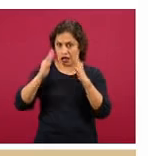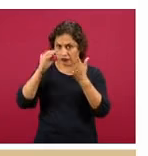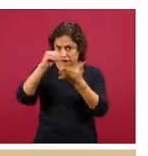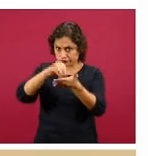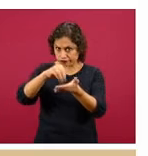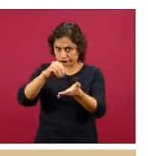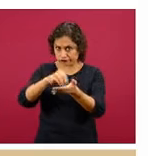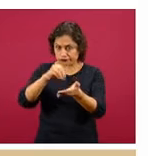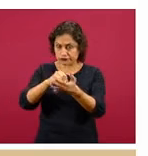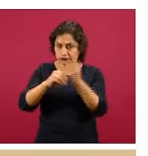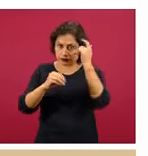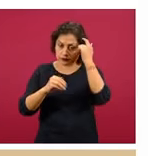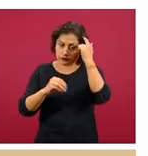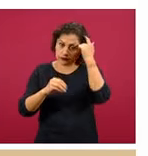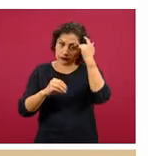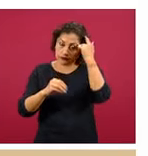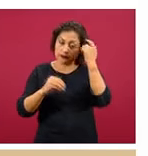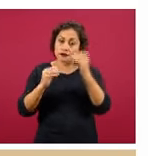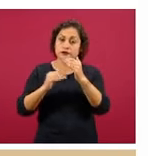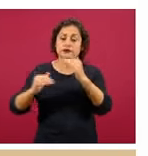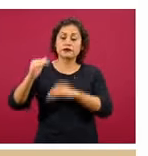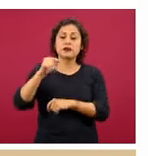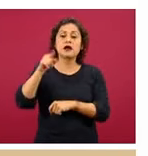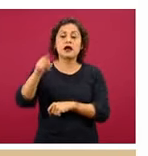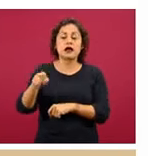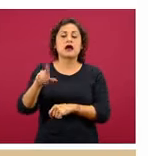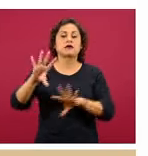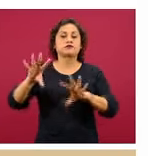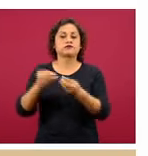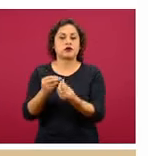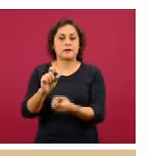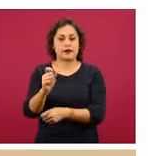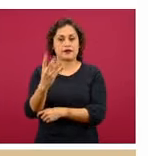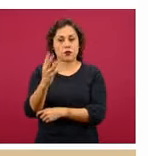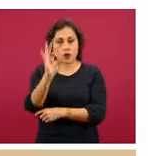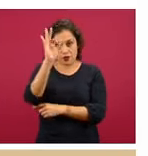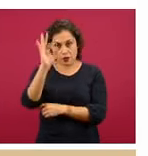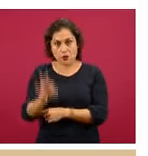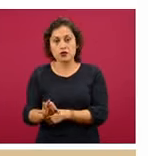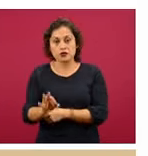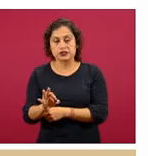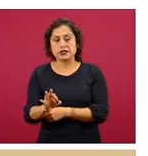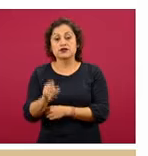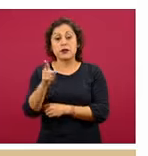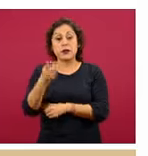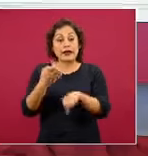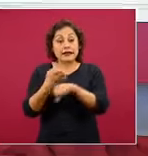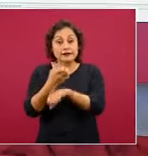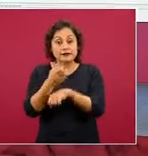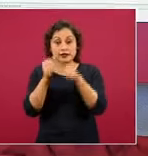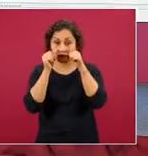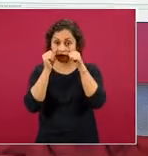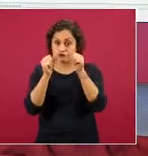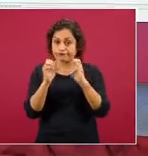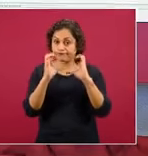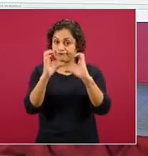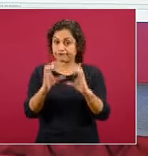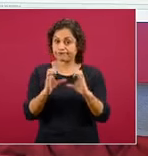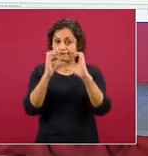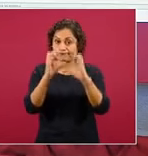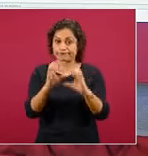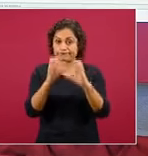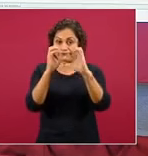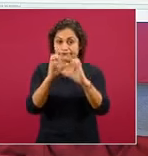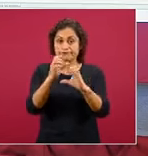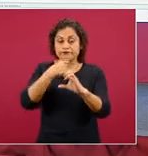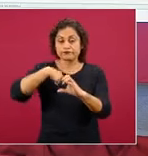exceso acumulado del 24%, y son de esos estados que tenemos que ir viendo detenidamente o con